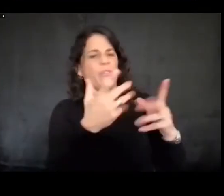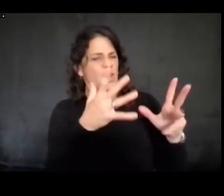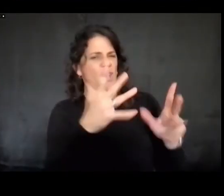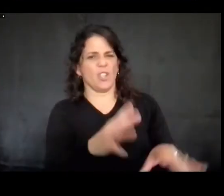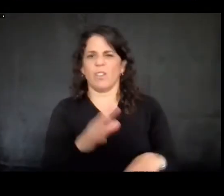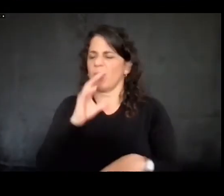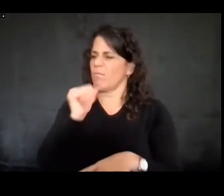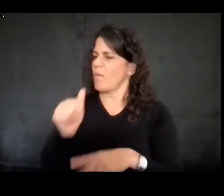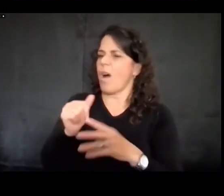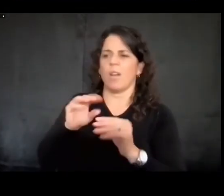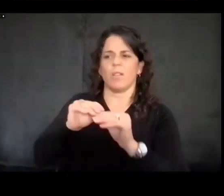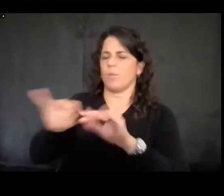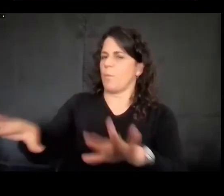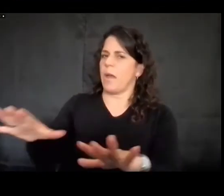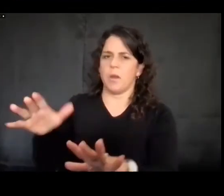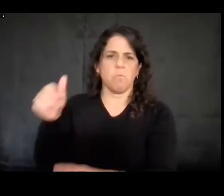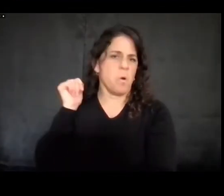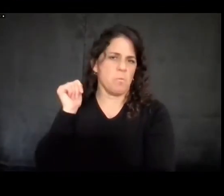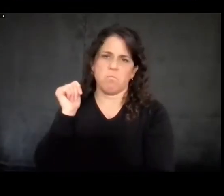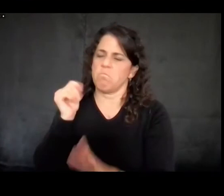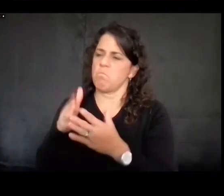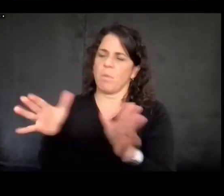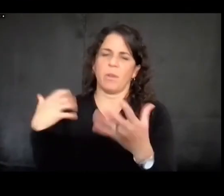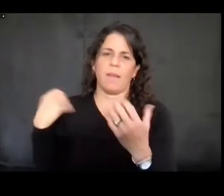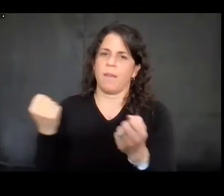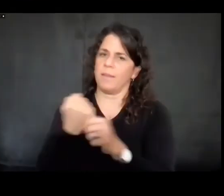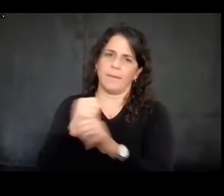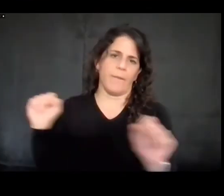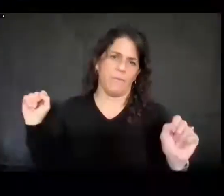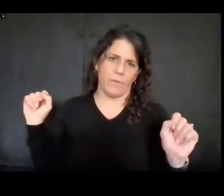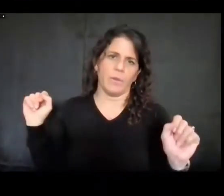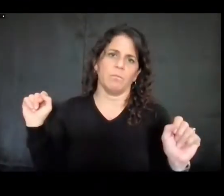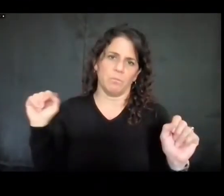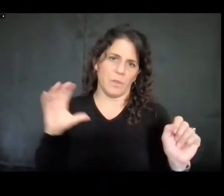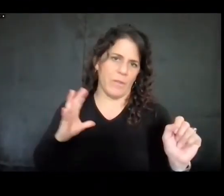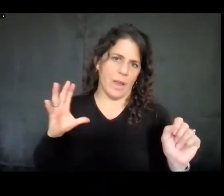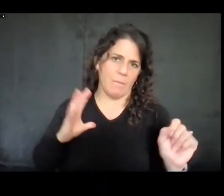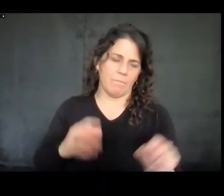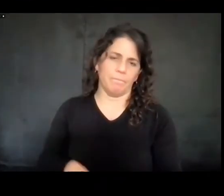y no son una amenaza con respecto a salud pública